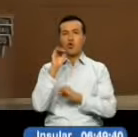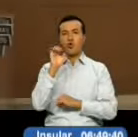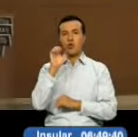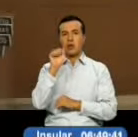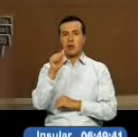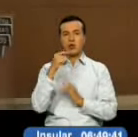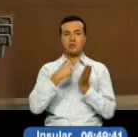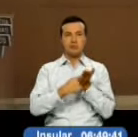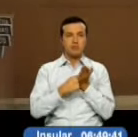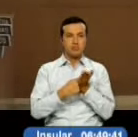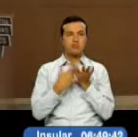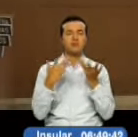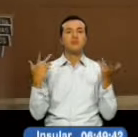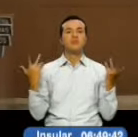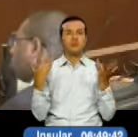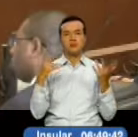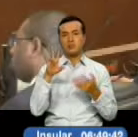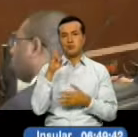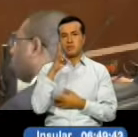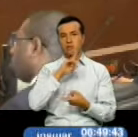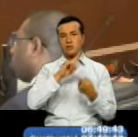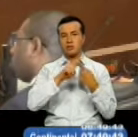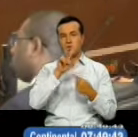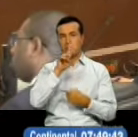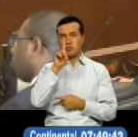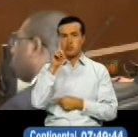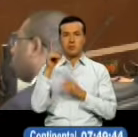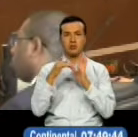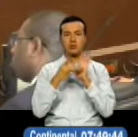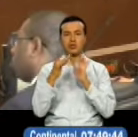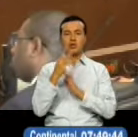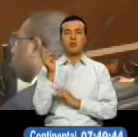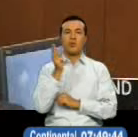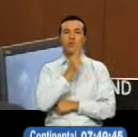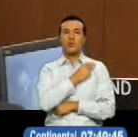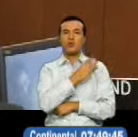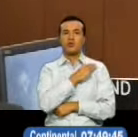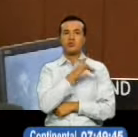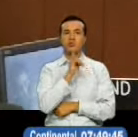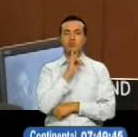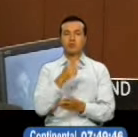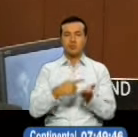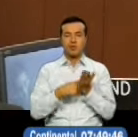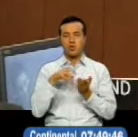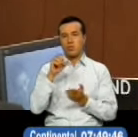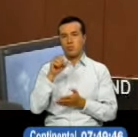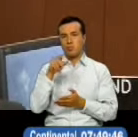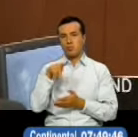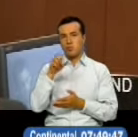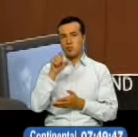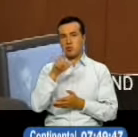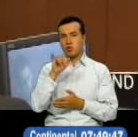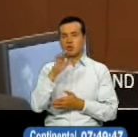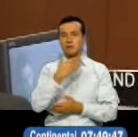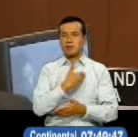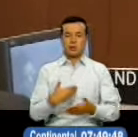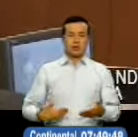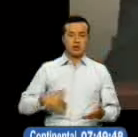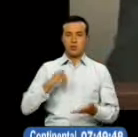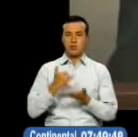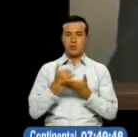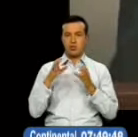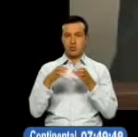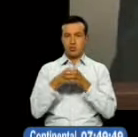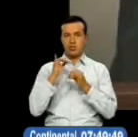Americanos, que se desarrolla del 17 al 21 de abril en Washington, Estados Unidos. Politz se desempeña como presidente de la Junta del